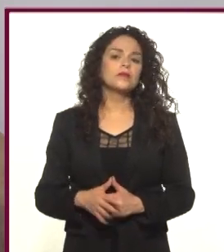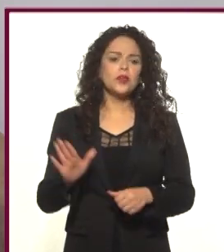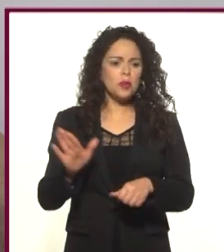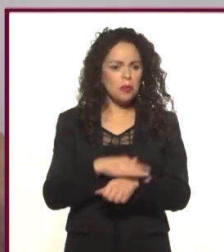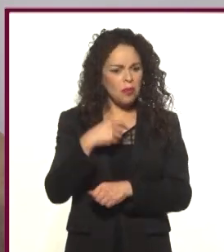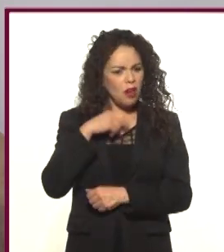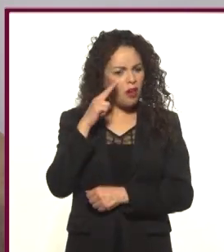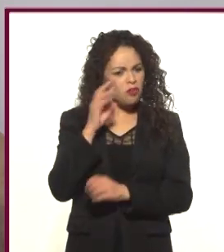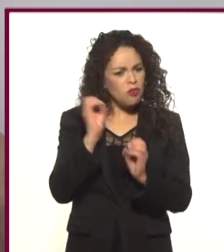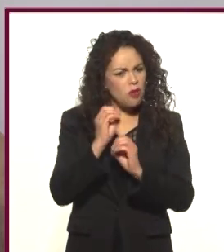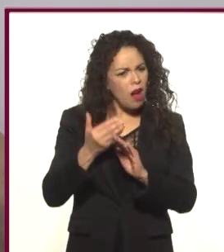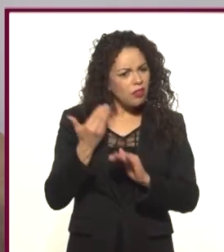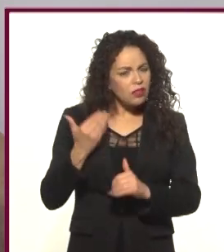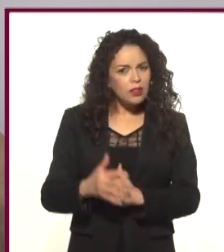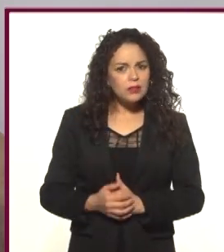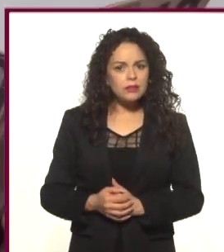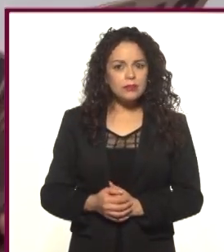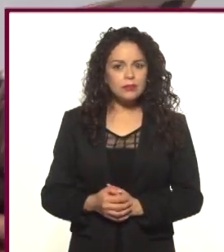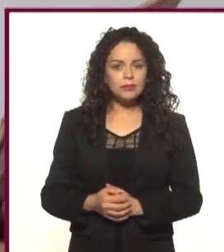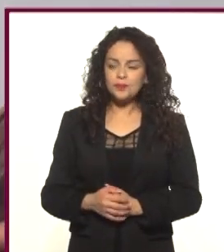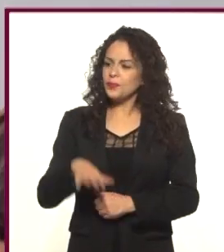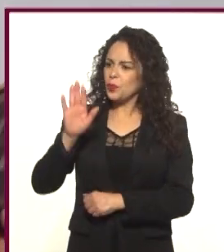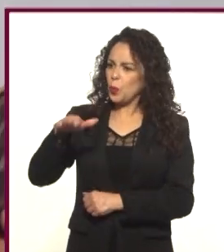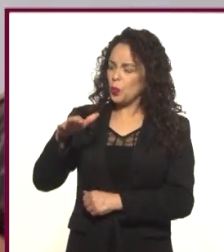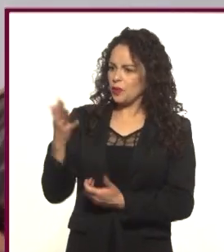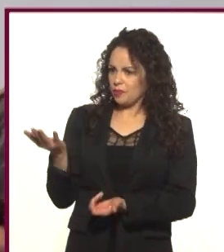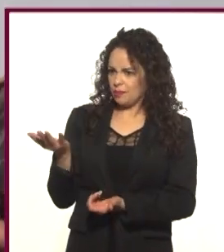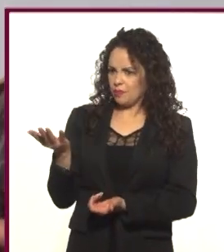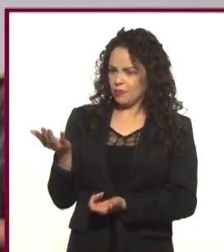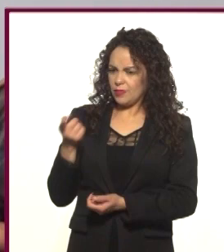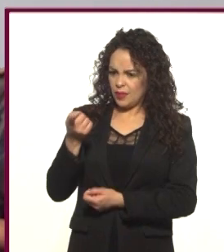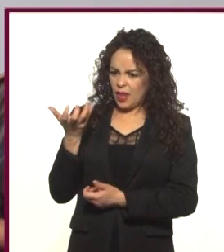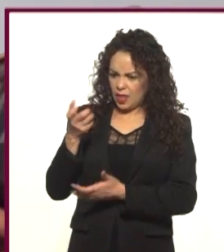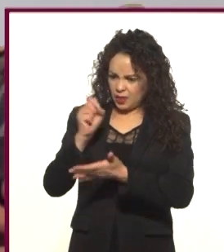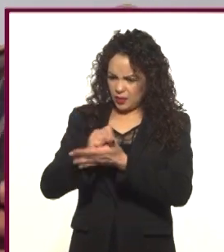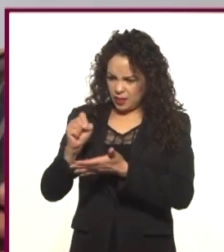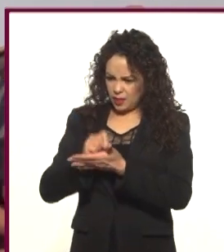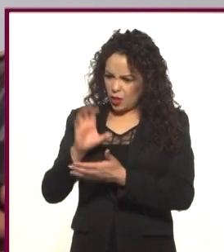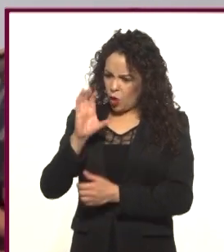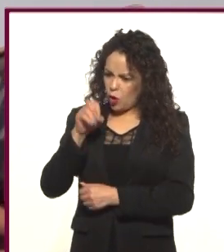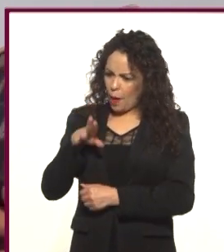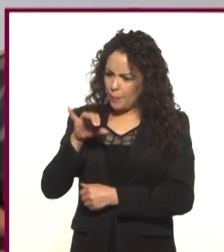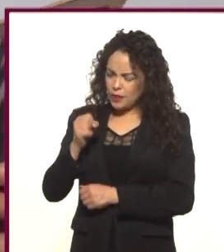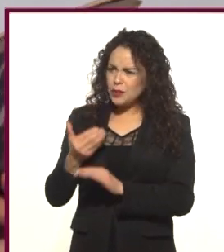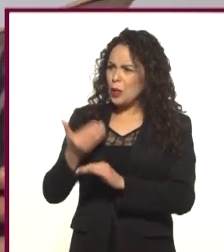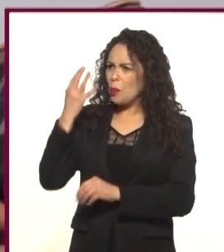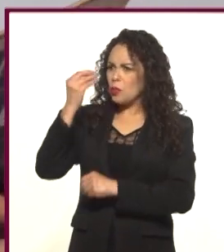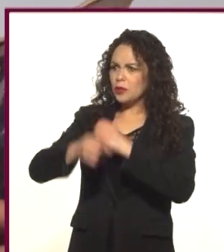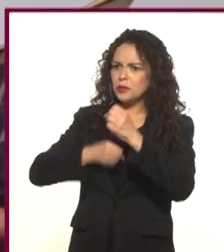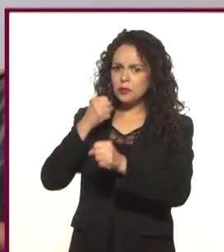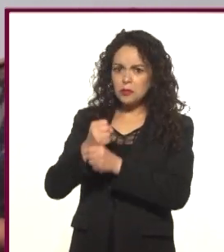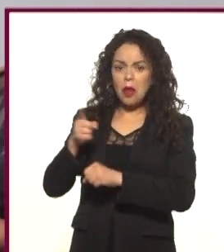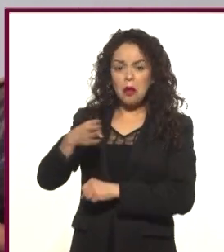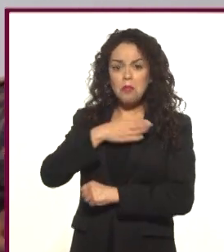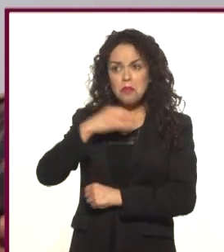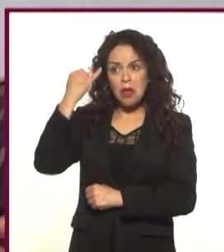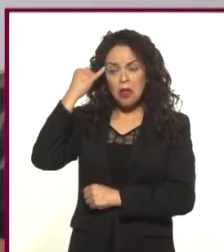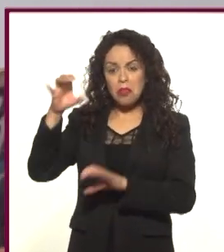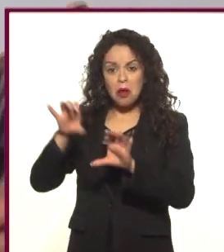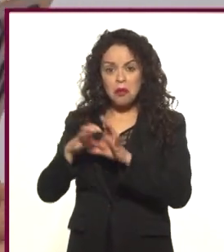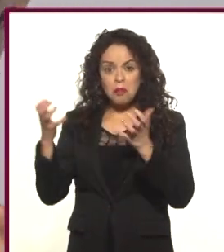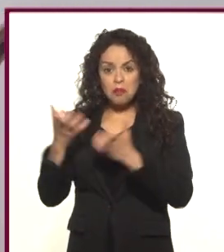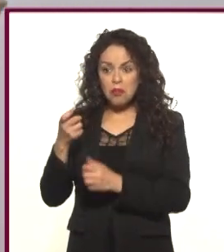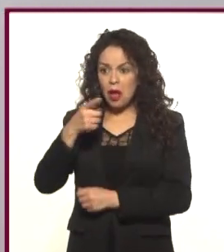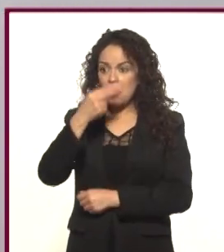¿Por qué no los había visto? Oye, pues para haber escrito estos cómics hace tantos años, tenían una buena idea de cómo